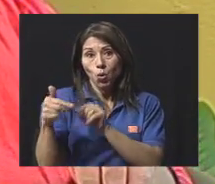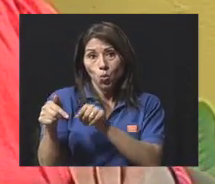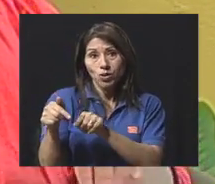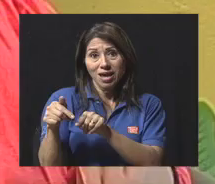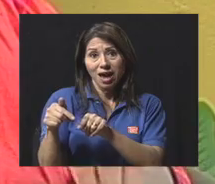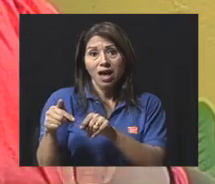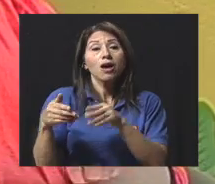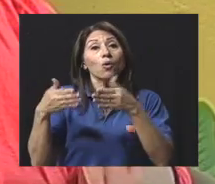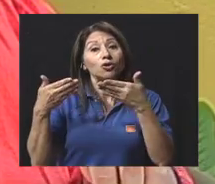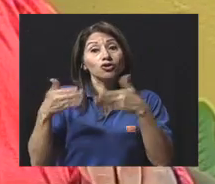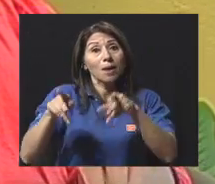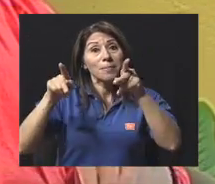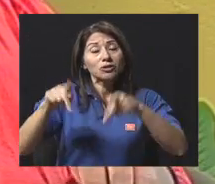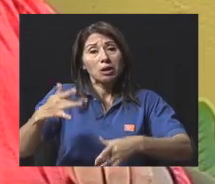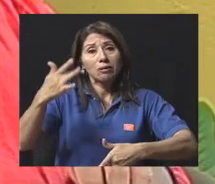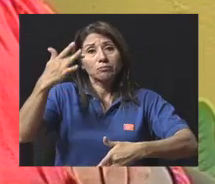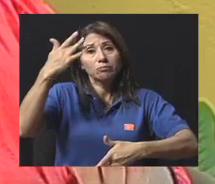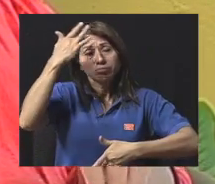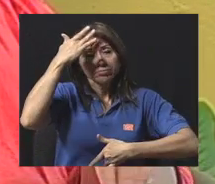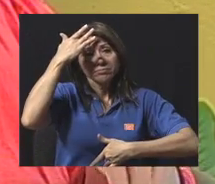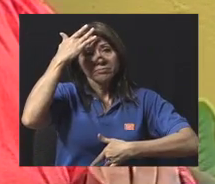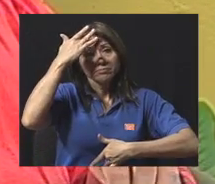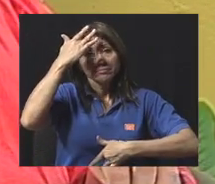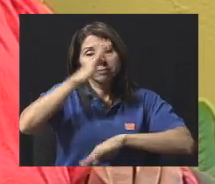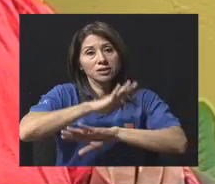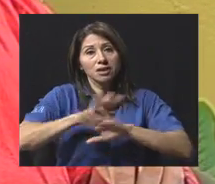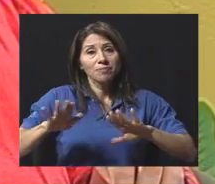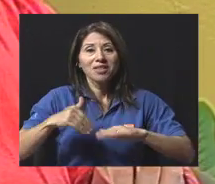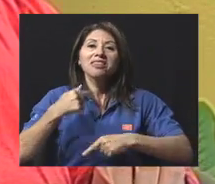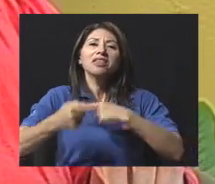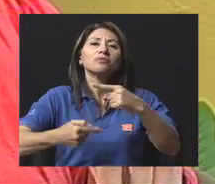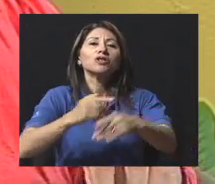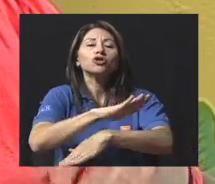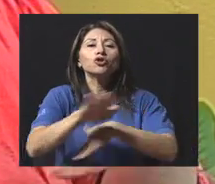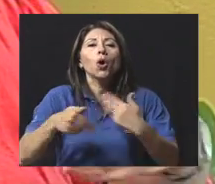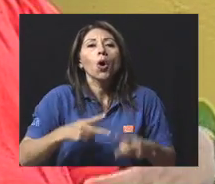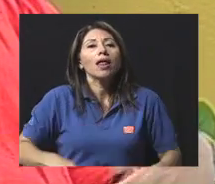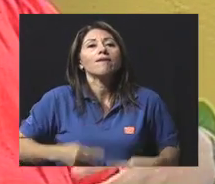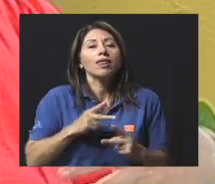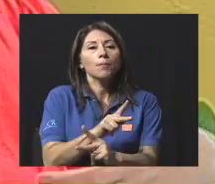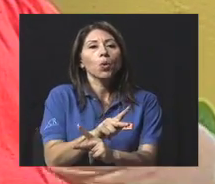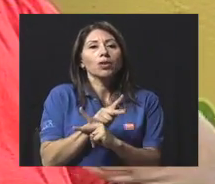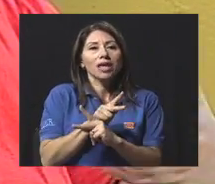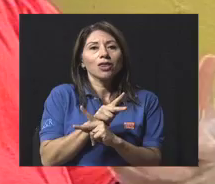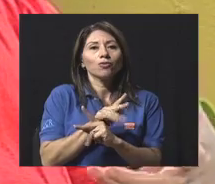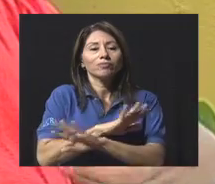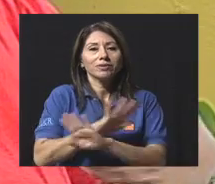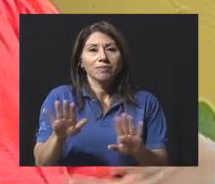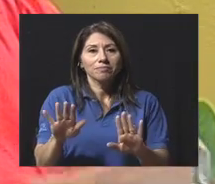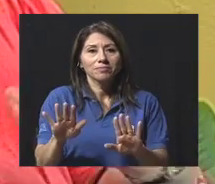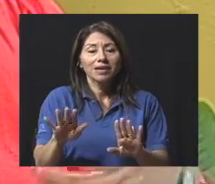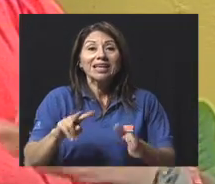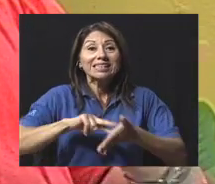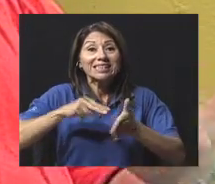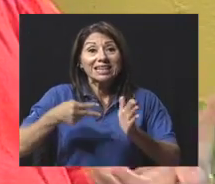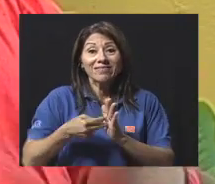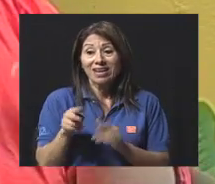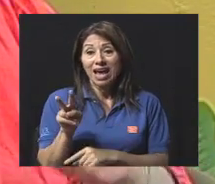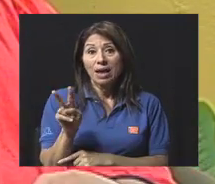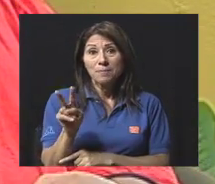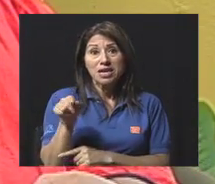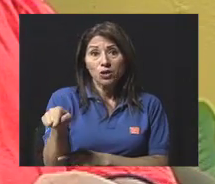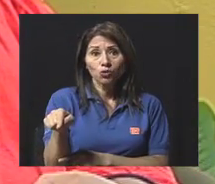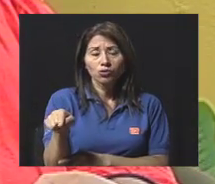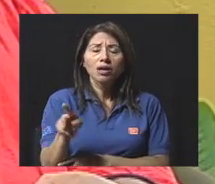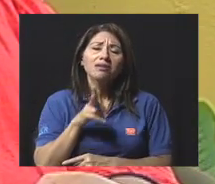infecta está protegido de por vida contra el virus Entonces en realidad lo que es el virus es un virus incapacitante